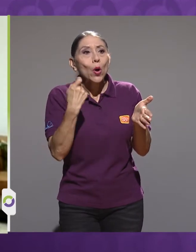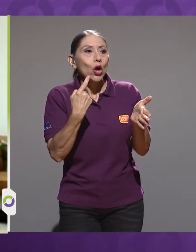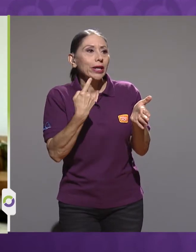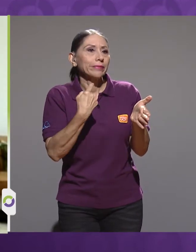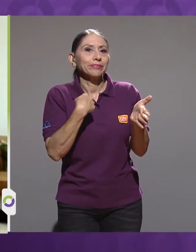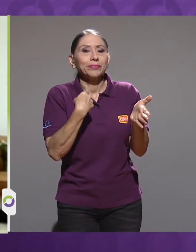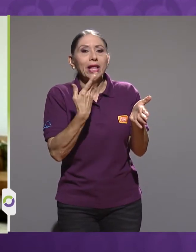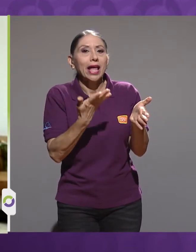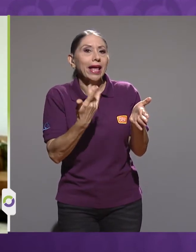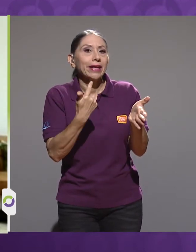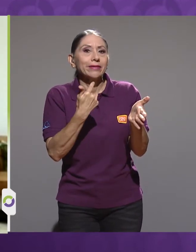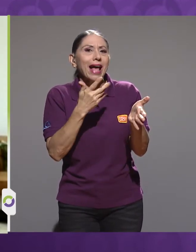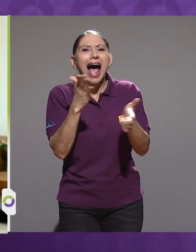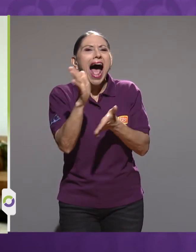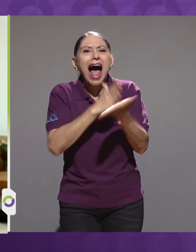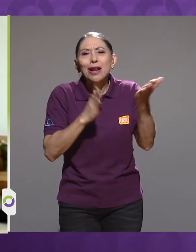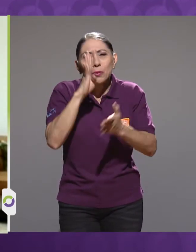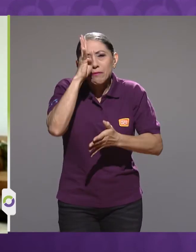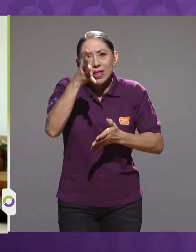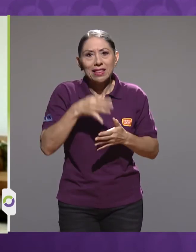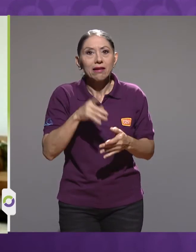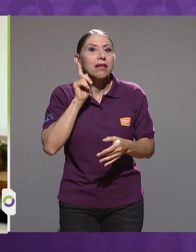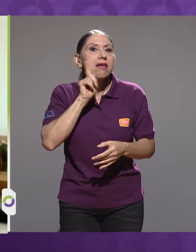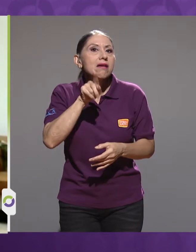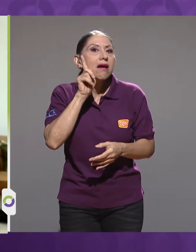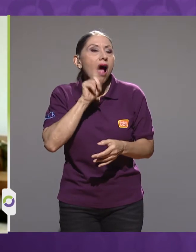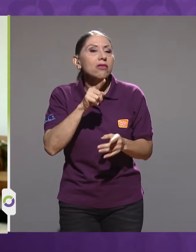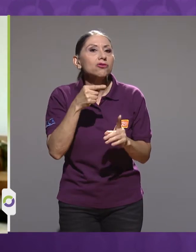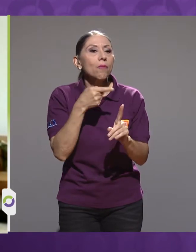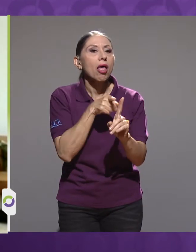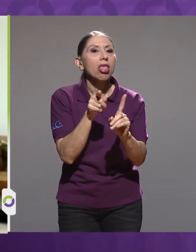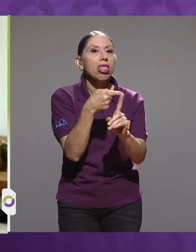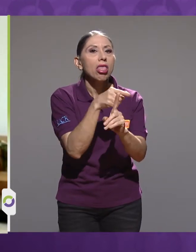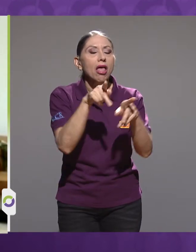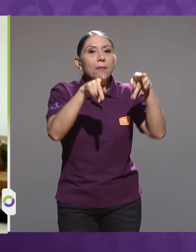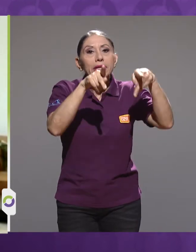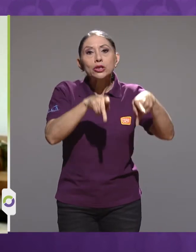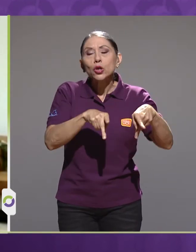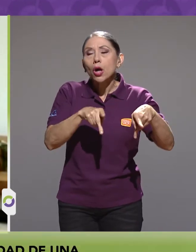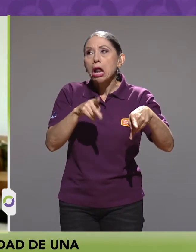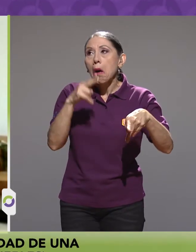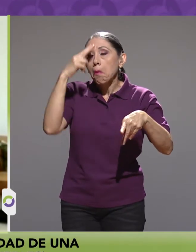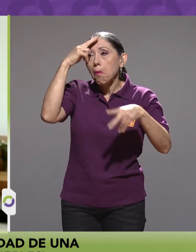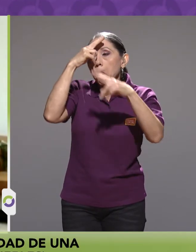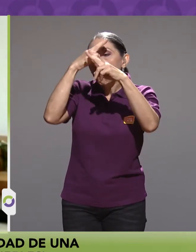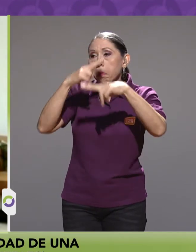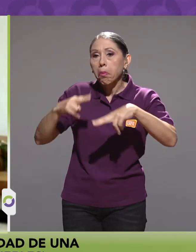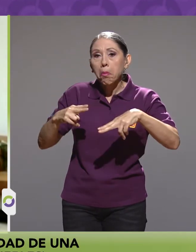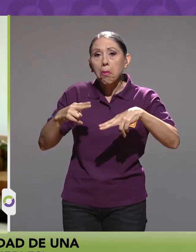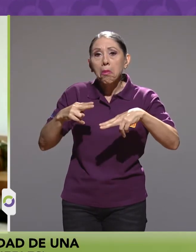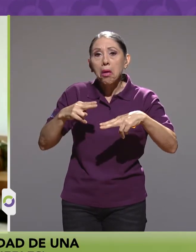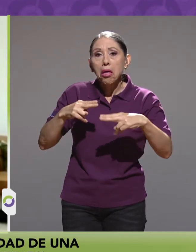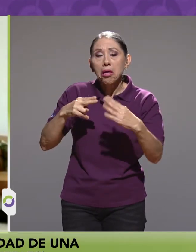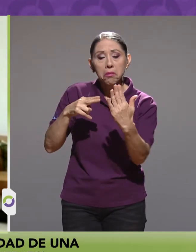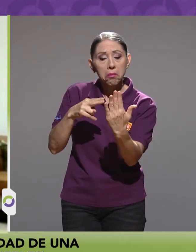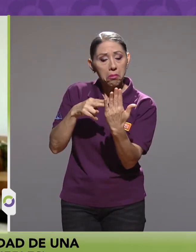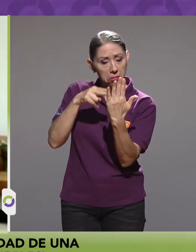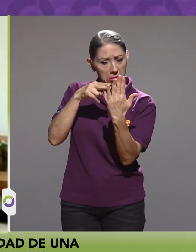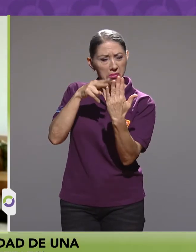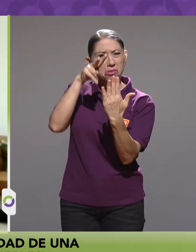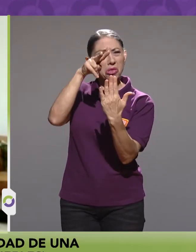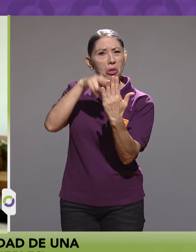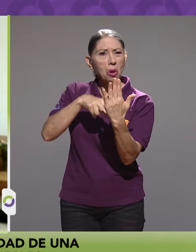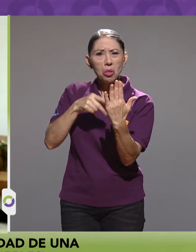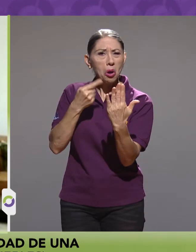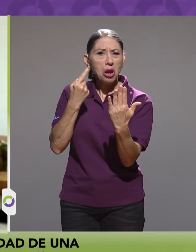de la sociedad, va a ser, y lo inventan y le hacen engaños. Y va el señor y ni lo lee. No, porque es de mi hijo,